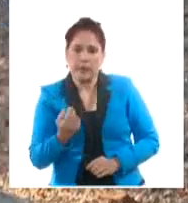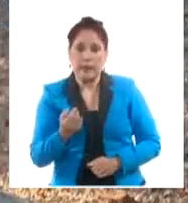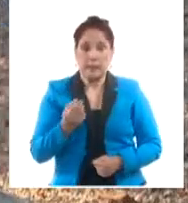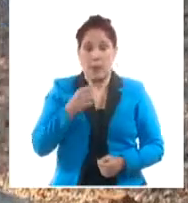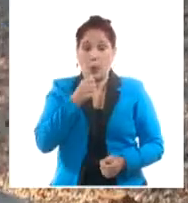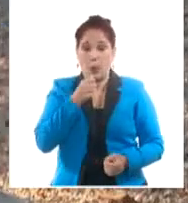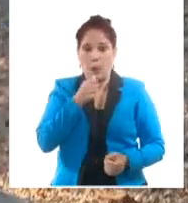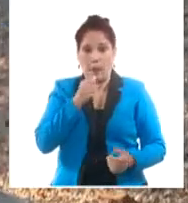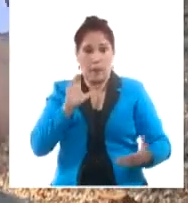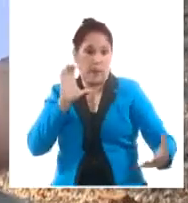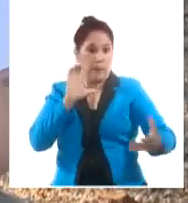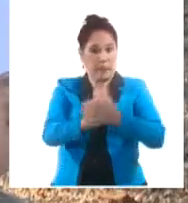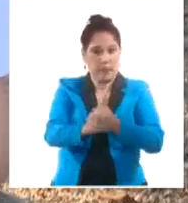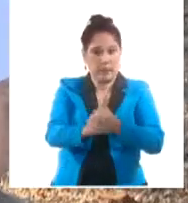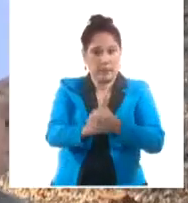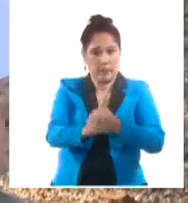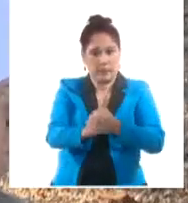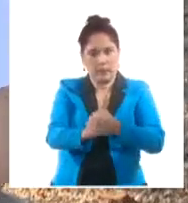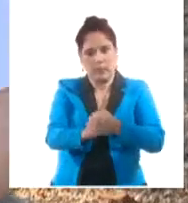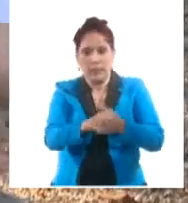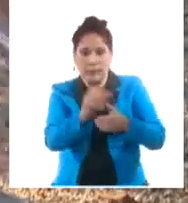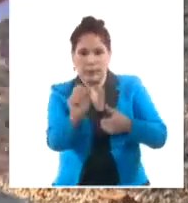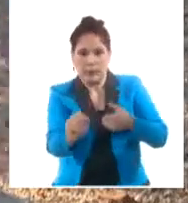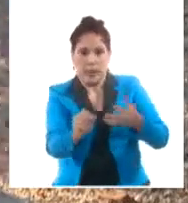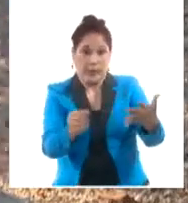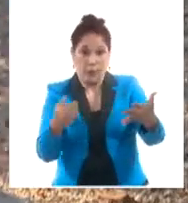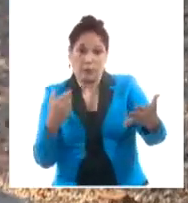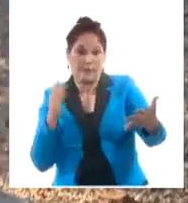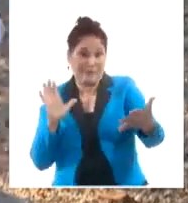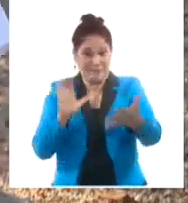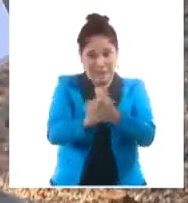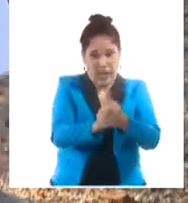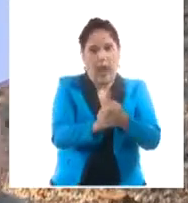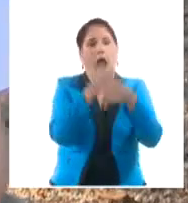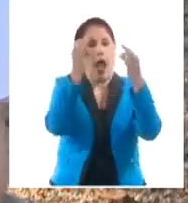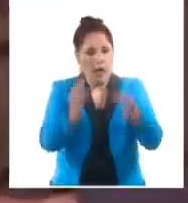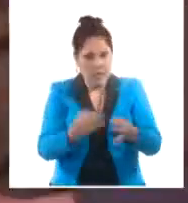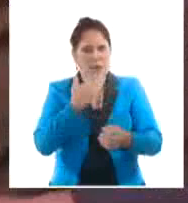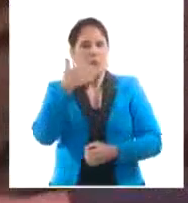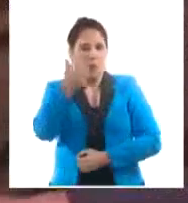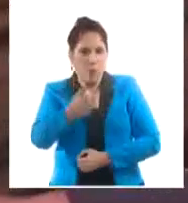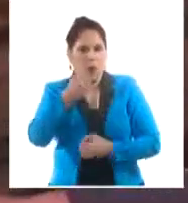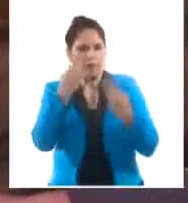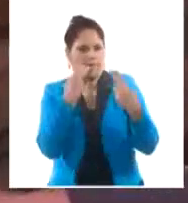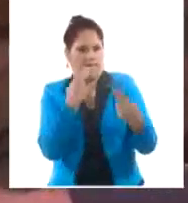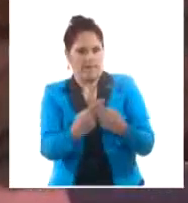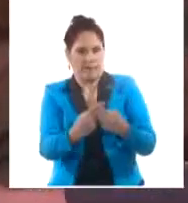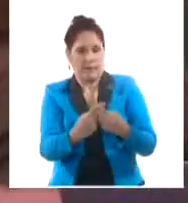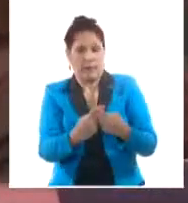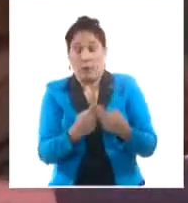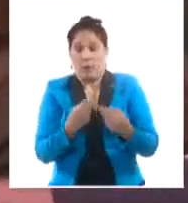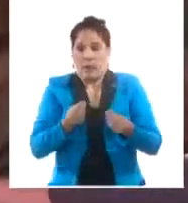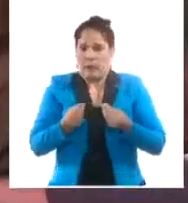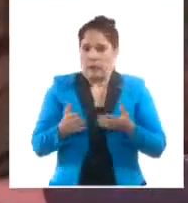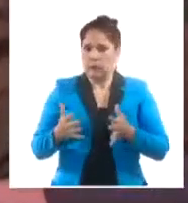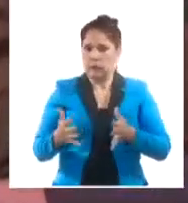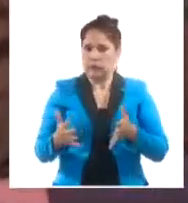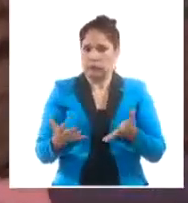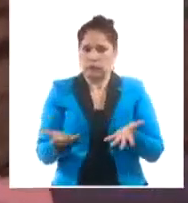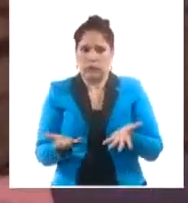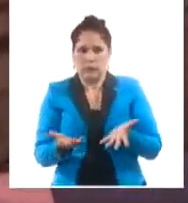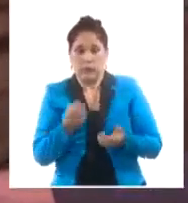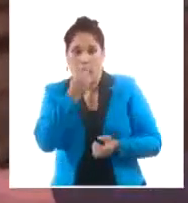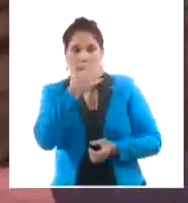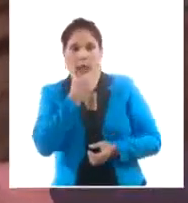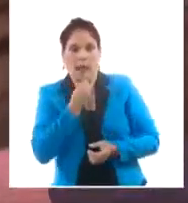él puso la manito y yo se la choqué porque él la ponía para chocar y decía, aquí hay buen material. Y también me puso nervioso porque